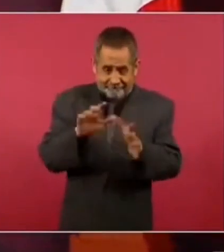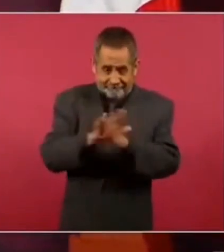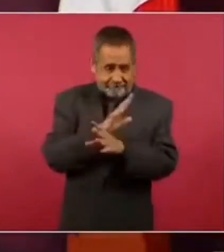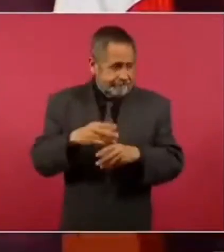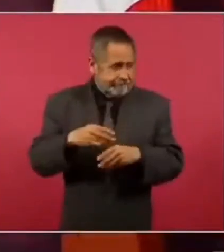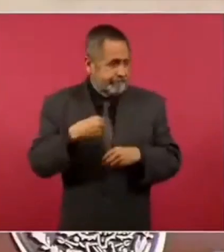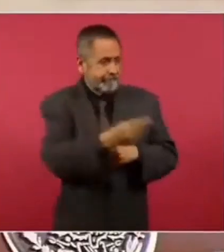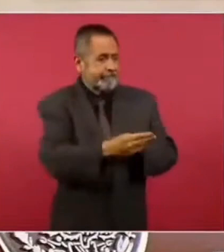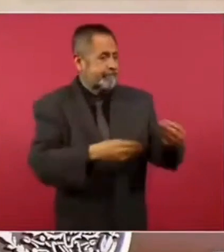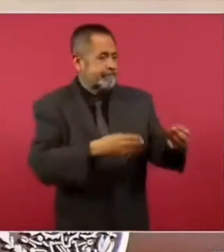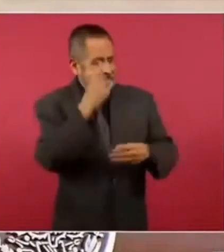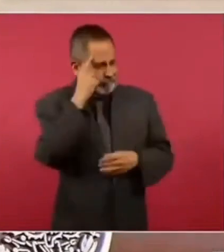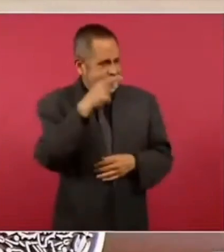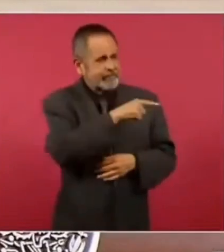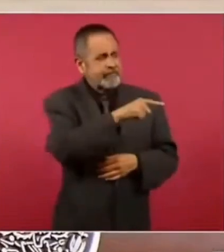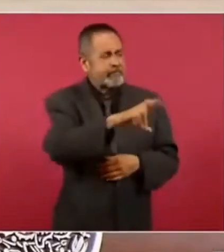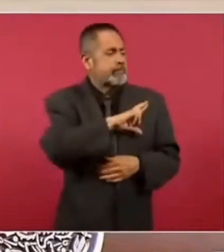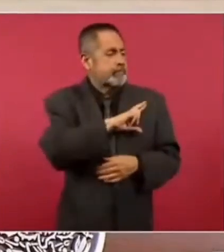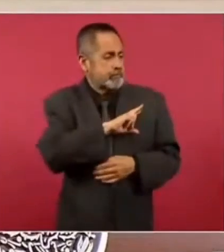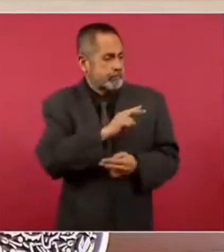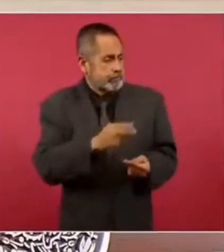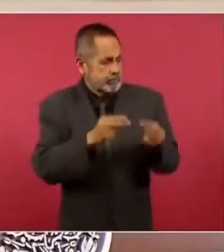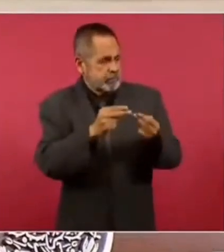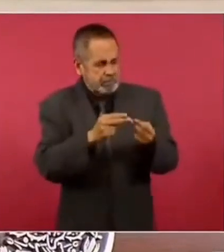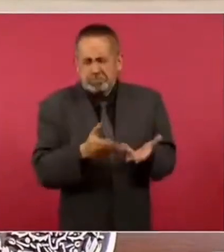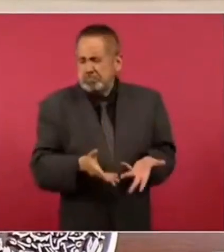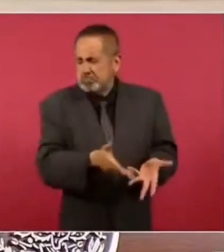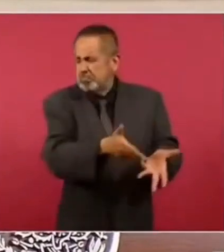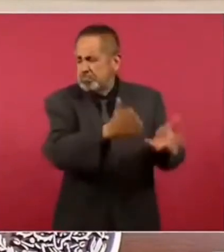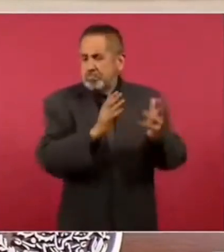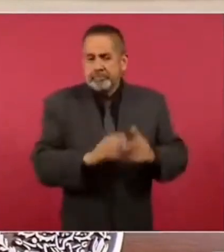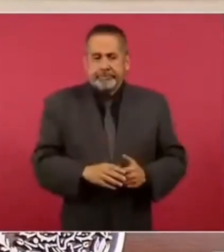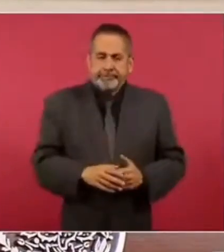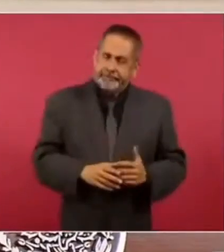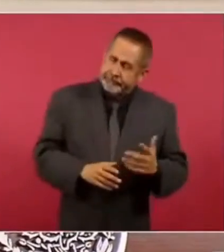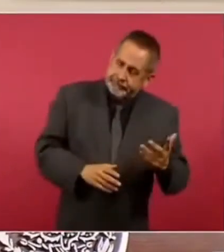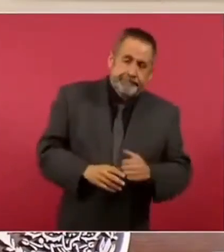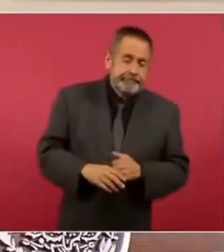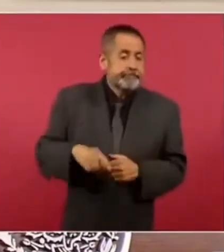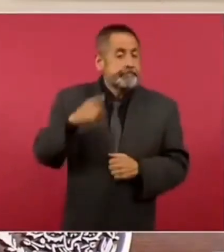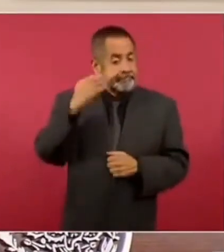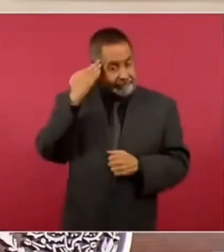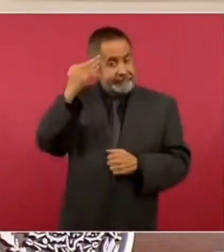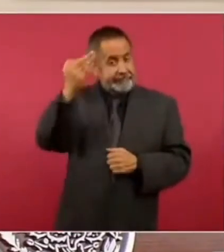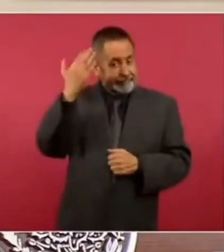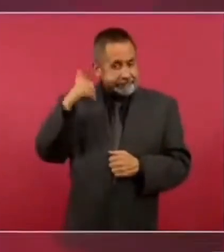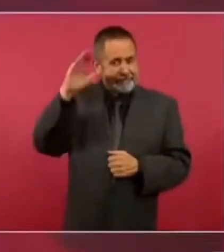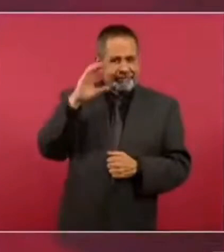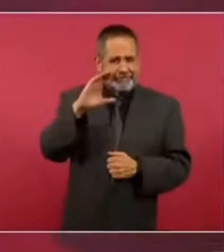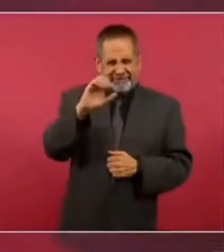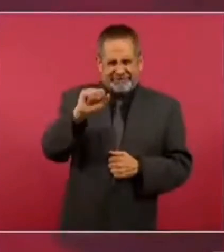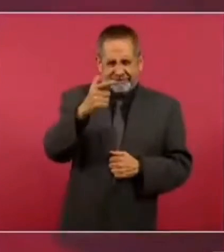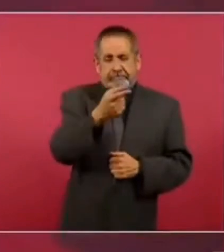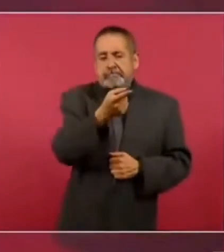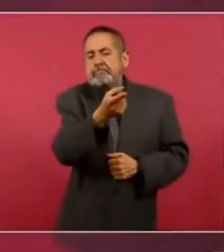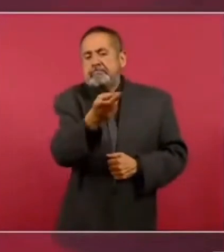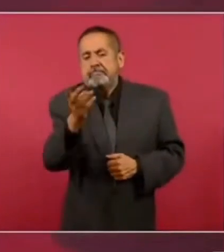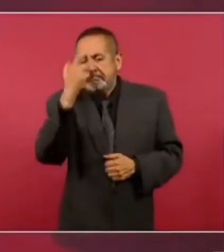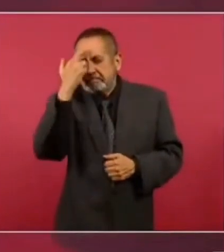estas actividades a particulares. En ese entonces, a lo mejor lo recuerdan